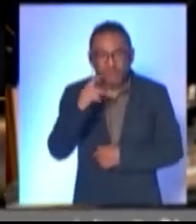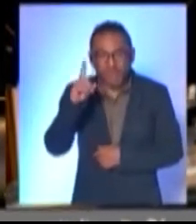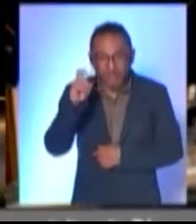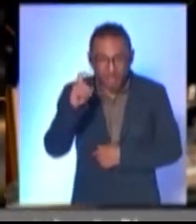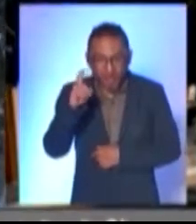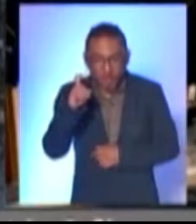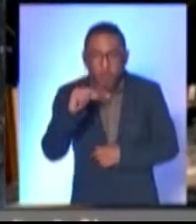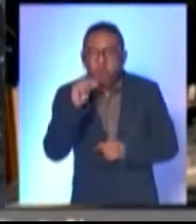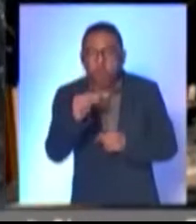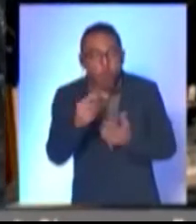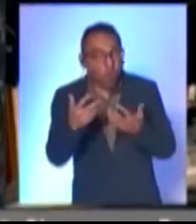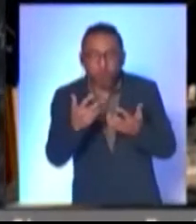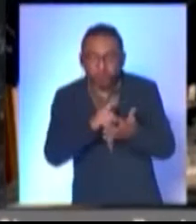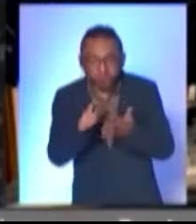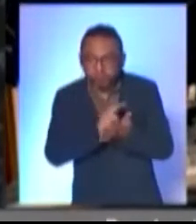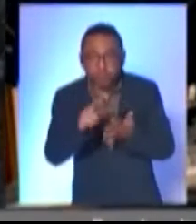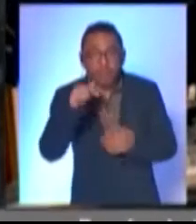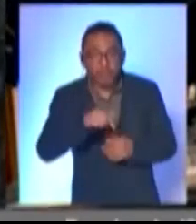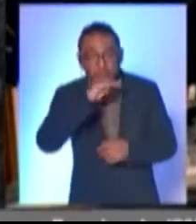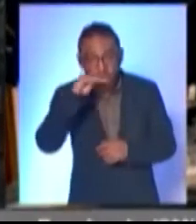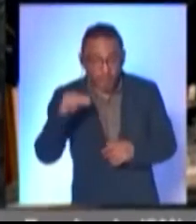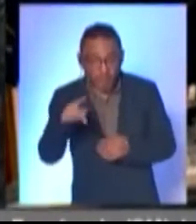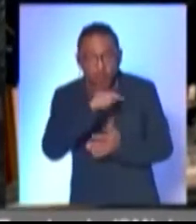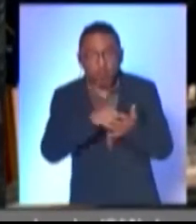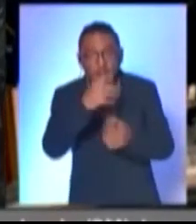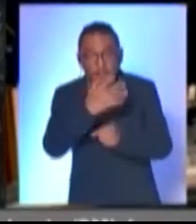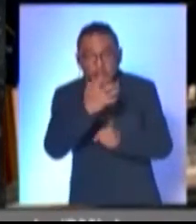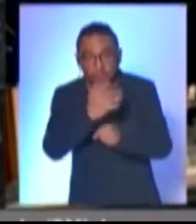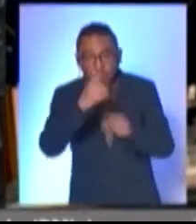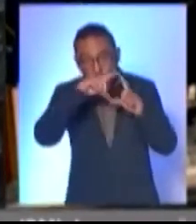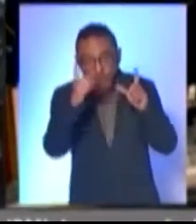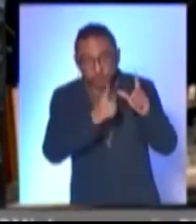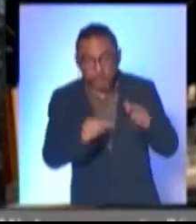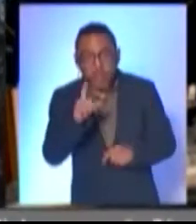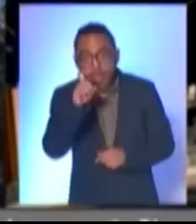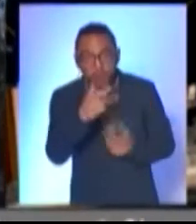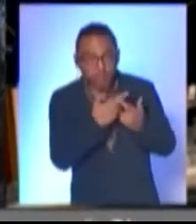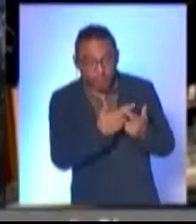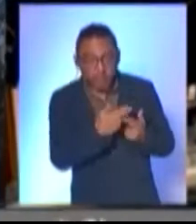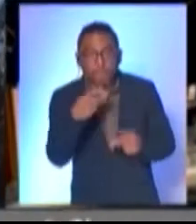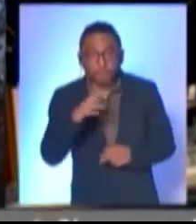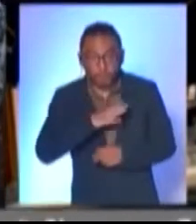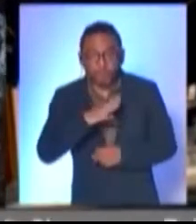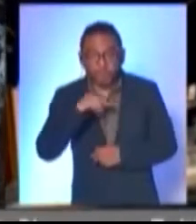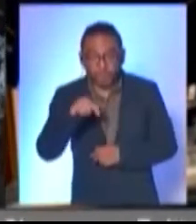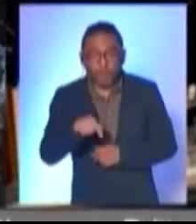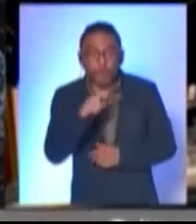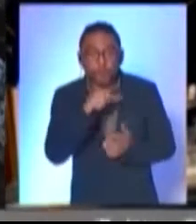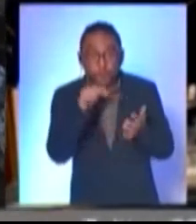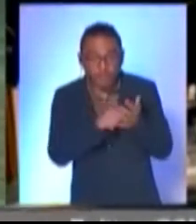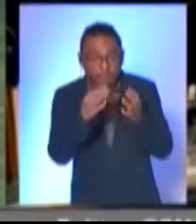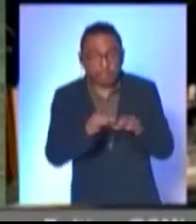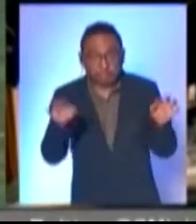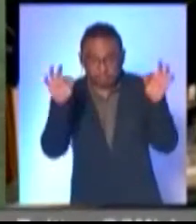tratamos muy poco. El investigador agregó que Michoacán ocupa el quinto lugar nacional en abundancia de agua y se ubica en una situación estratégica